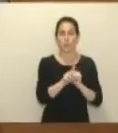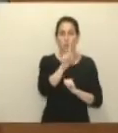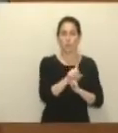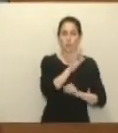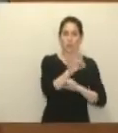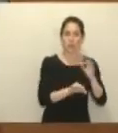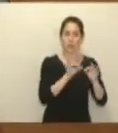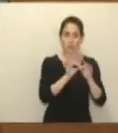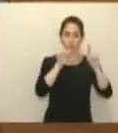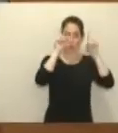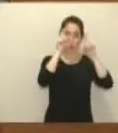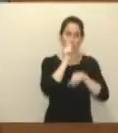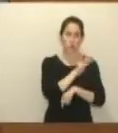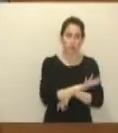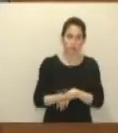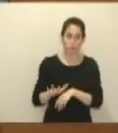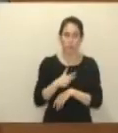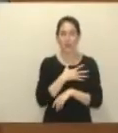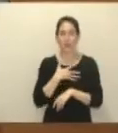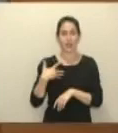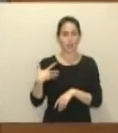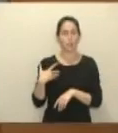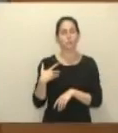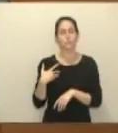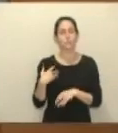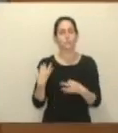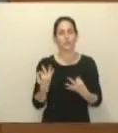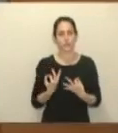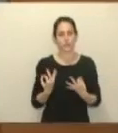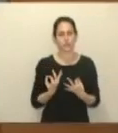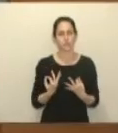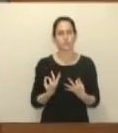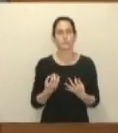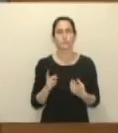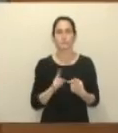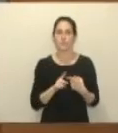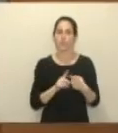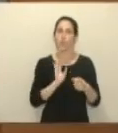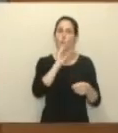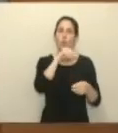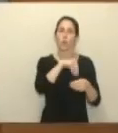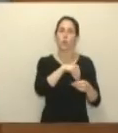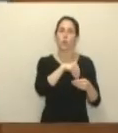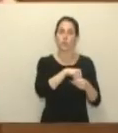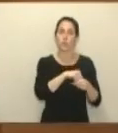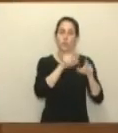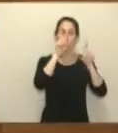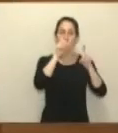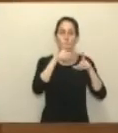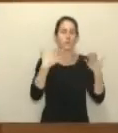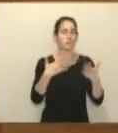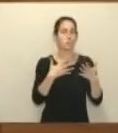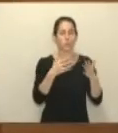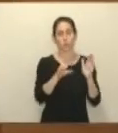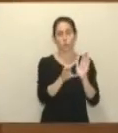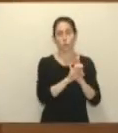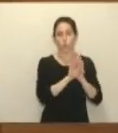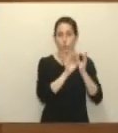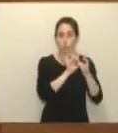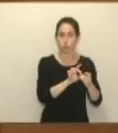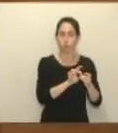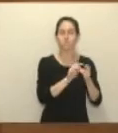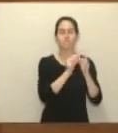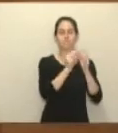solicitaba que se regulase en un doble sentido. Por una parte, determinando sus contenidos educativos, es decir, el currículum,